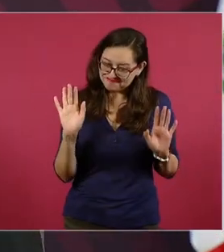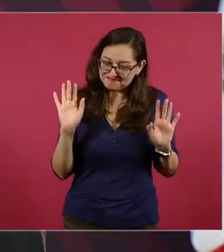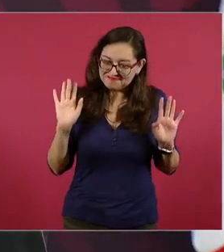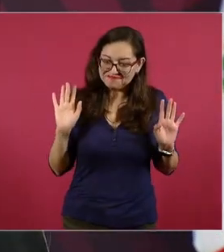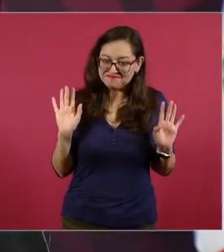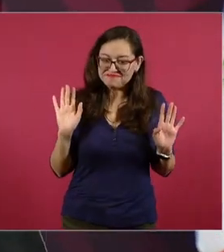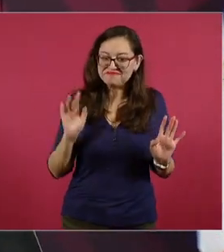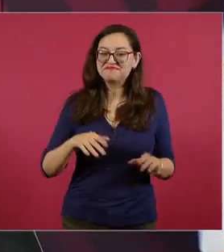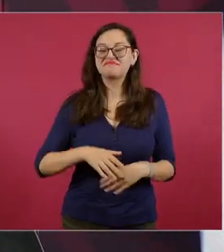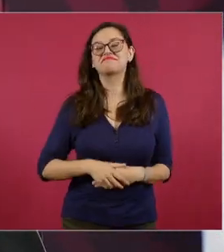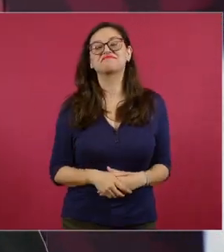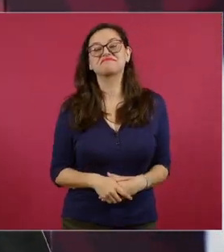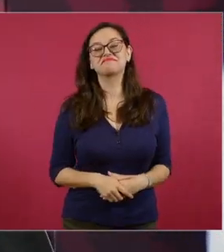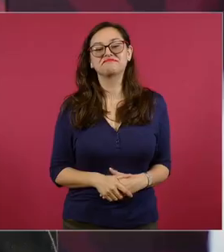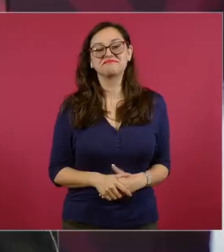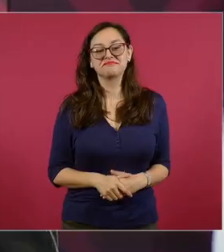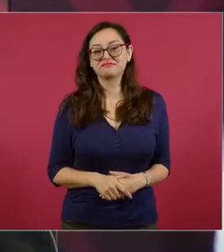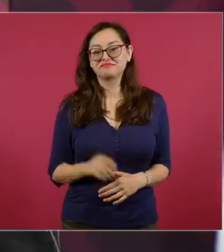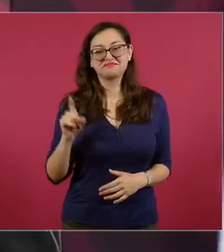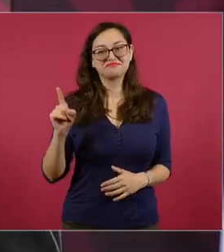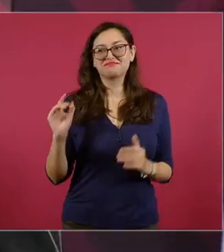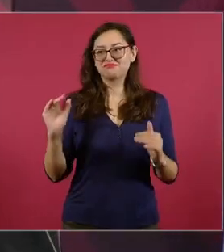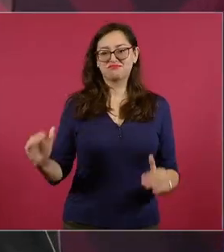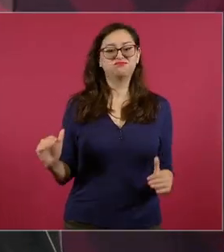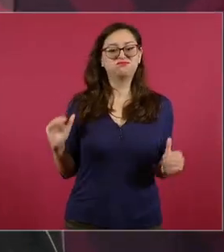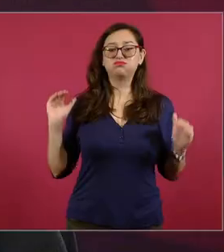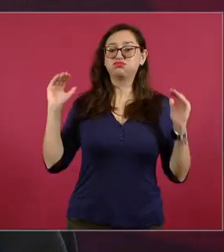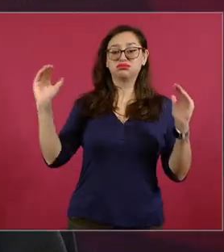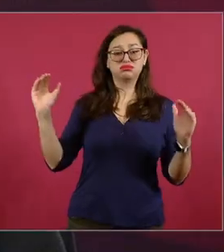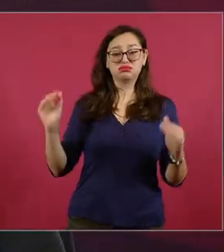es de primera,